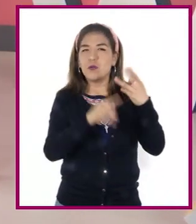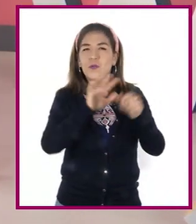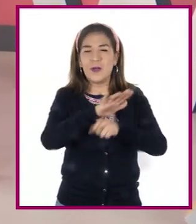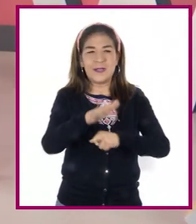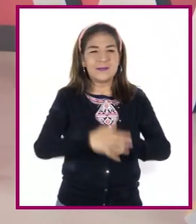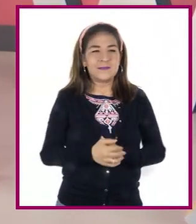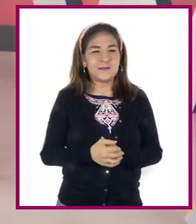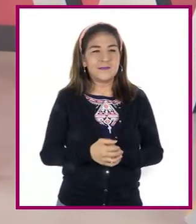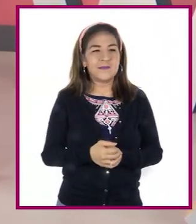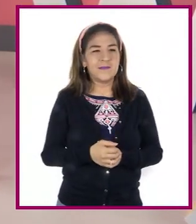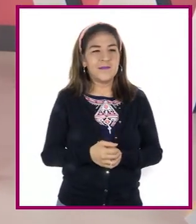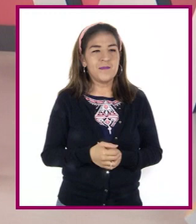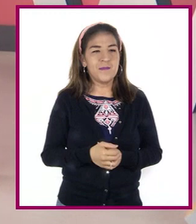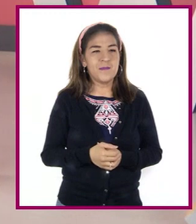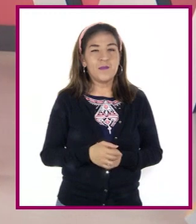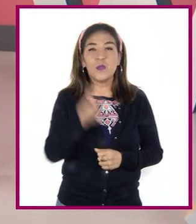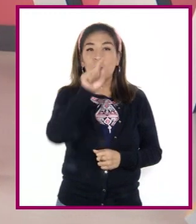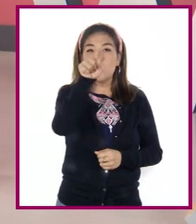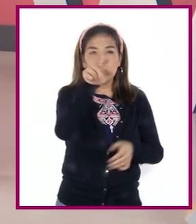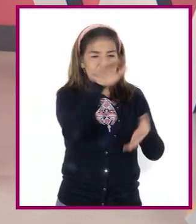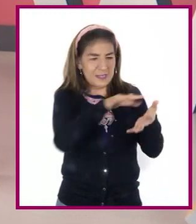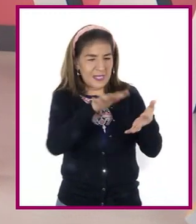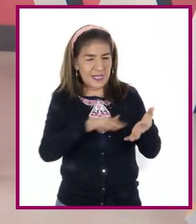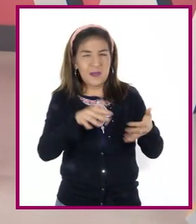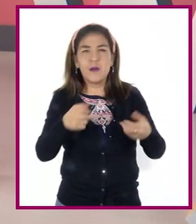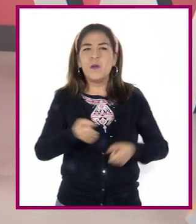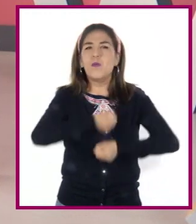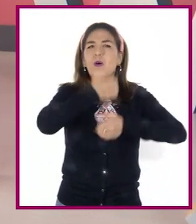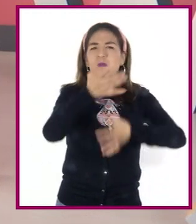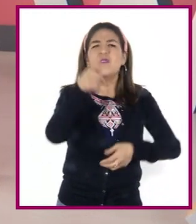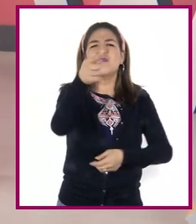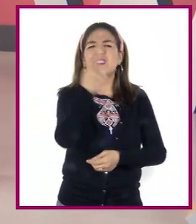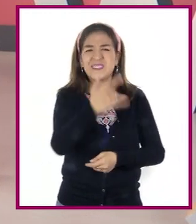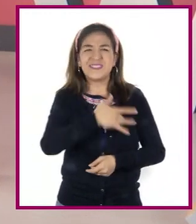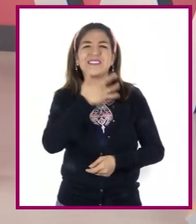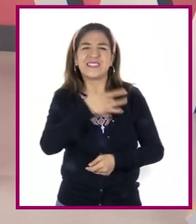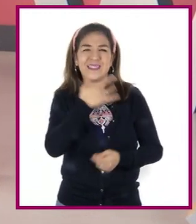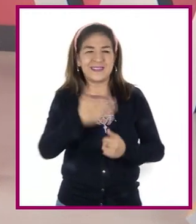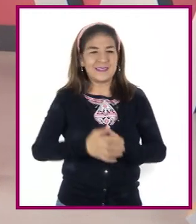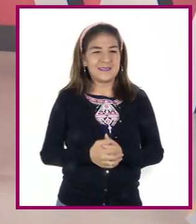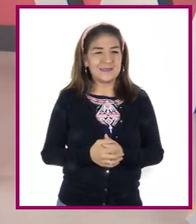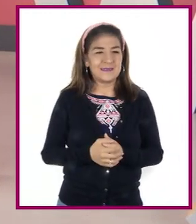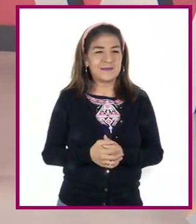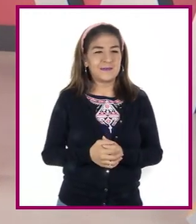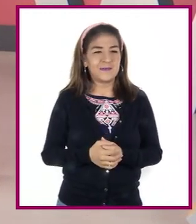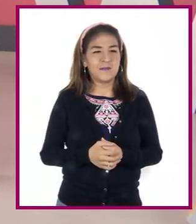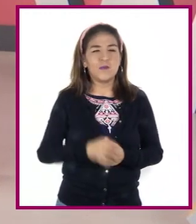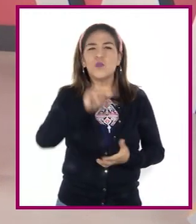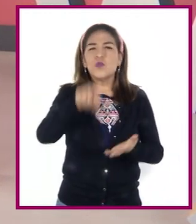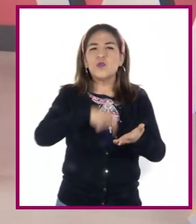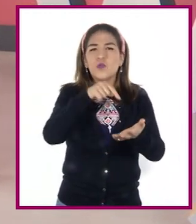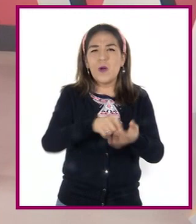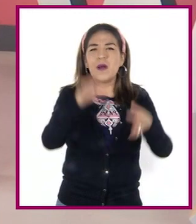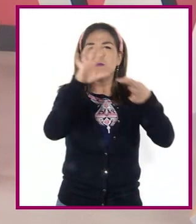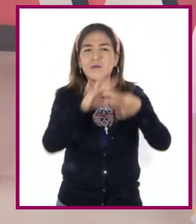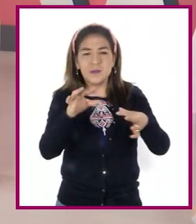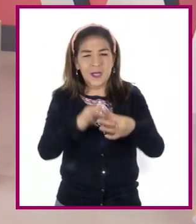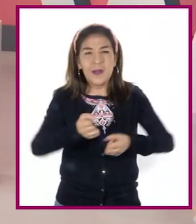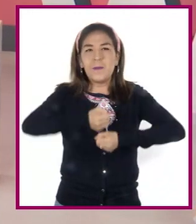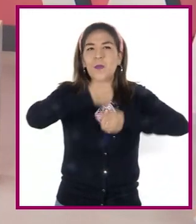1. ¿Qué sentiste al leer el poema? 2. ¿Cómo es el lugar donde se desarrolla el